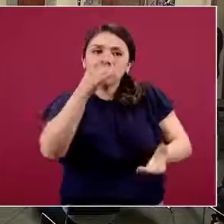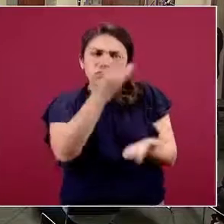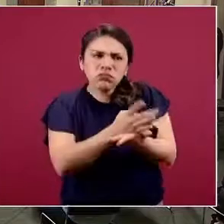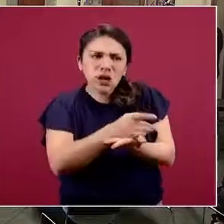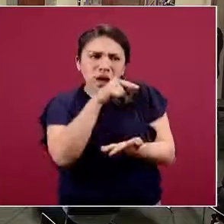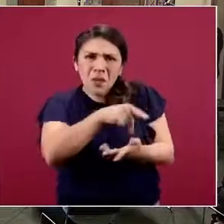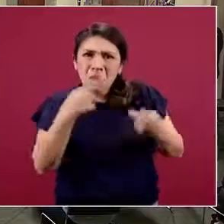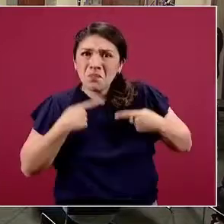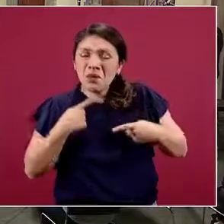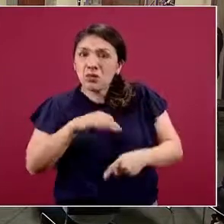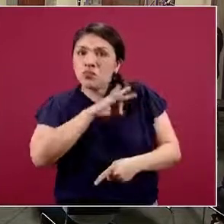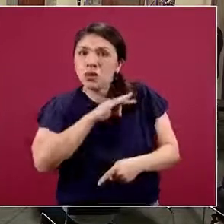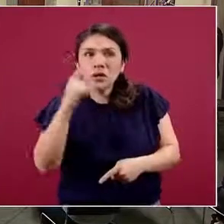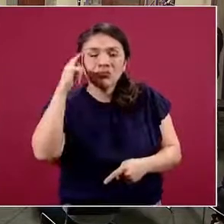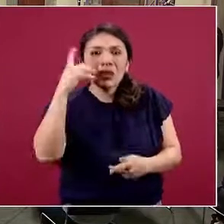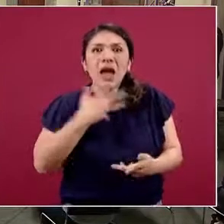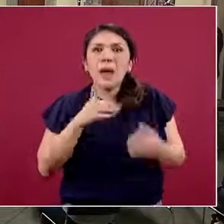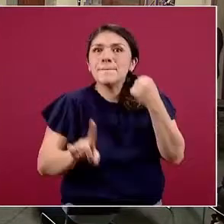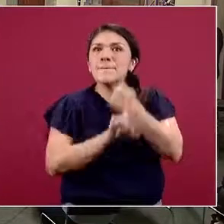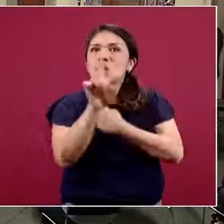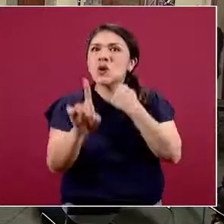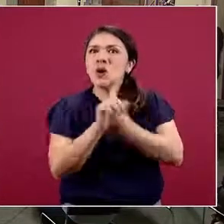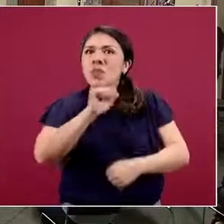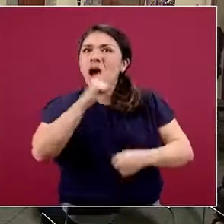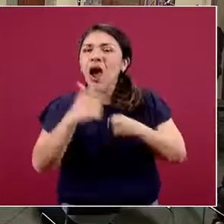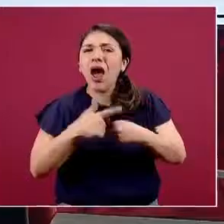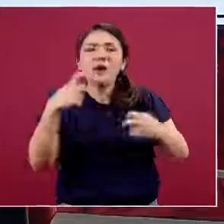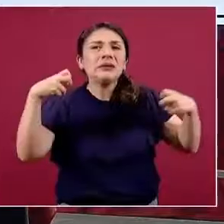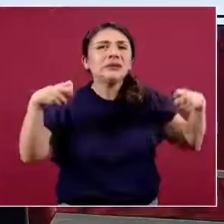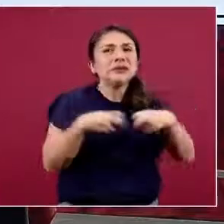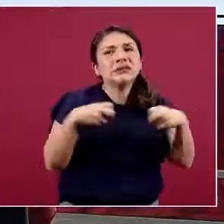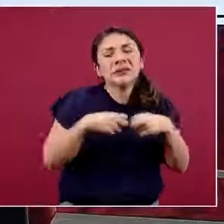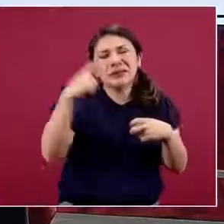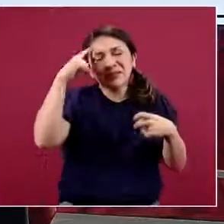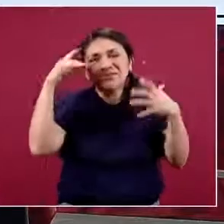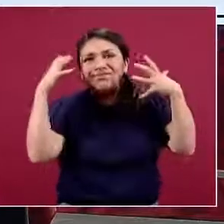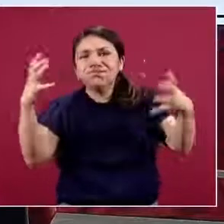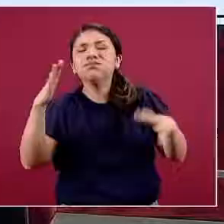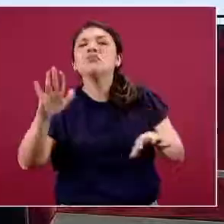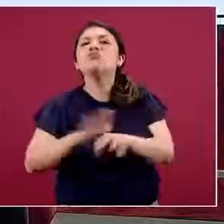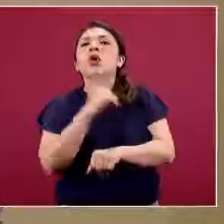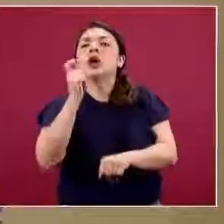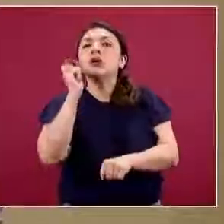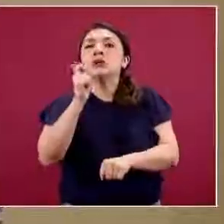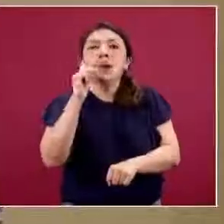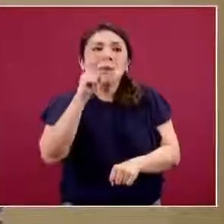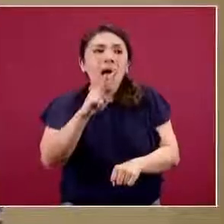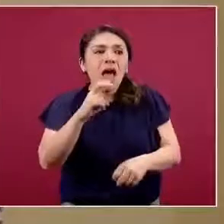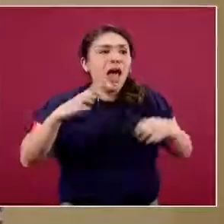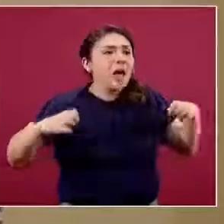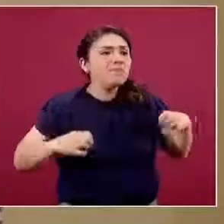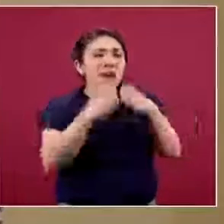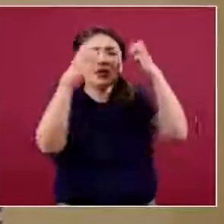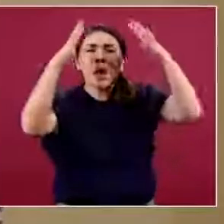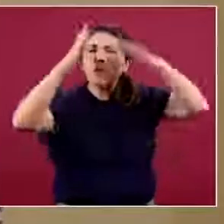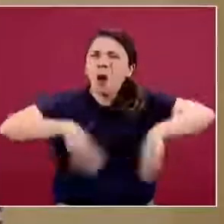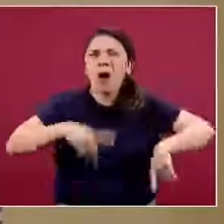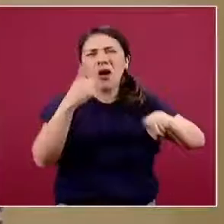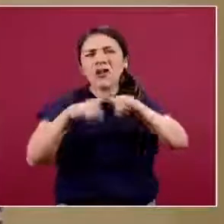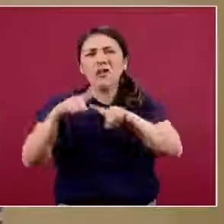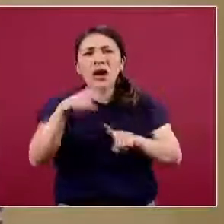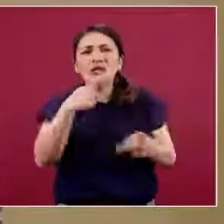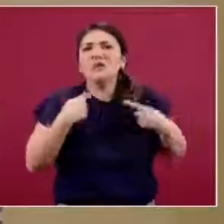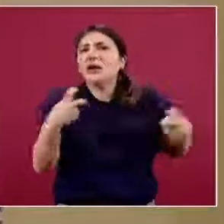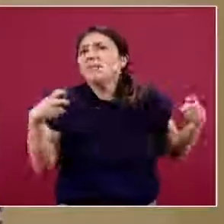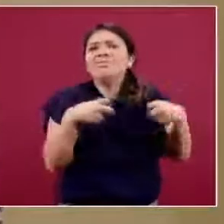que está cursando con un problema mental por una crisis precisamente causada por la emergencia y que tiene que